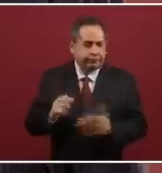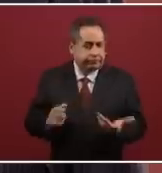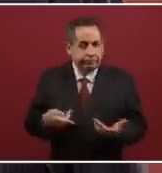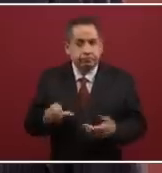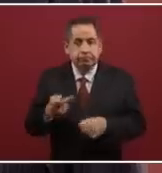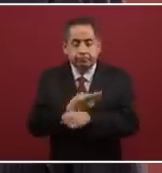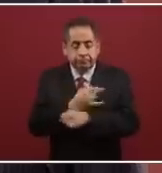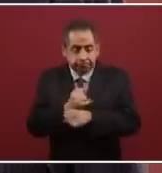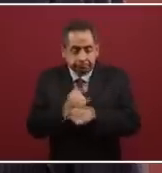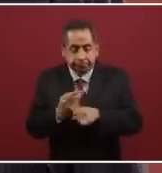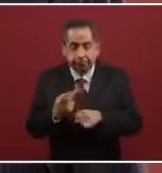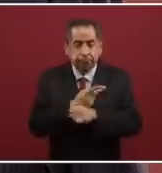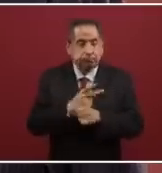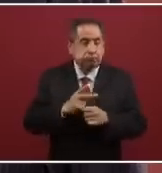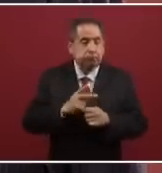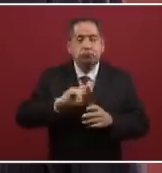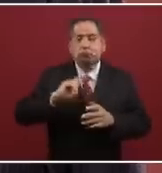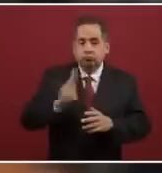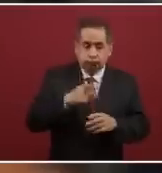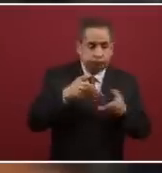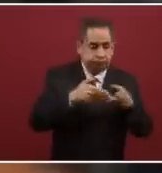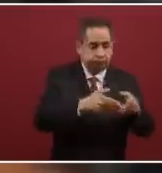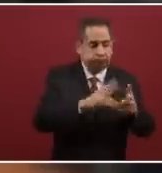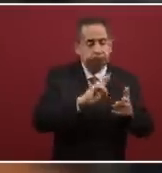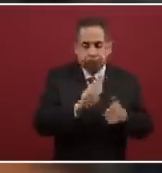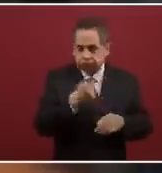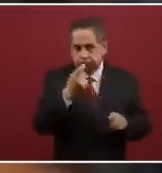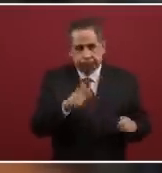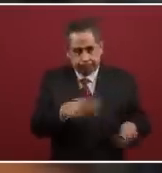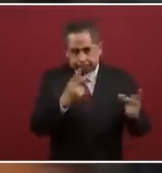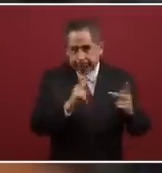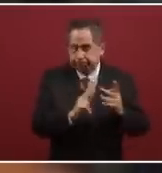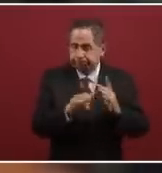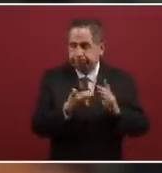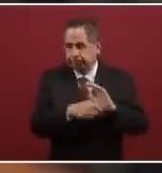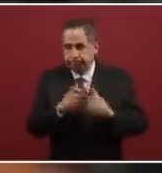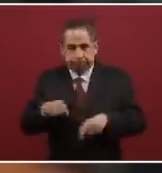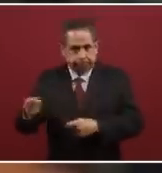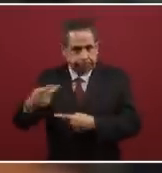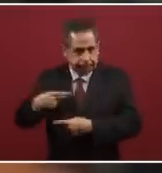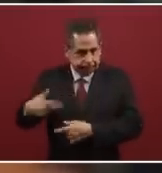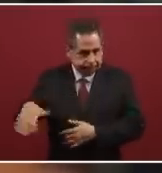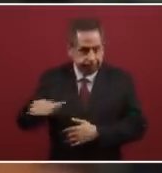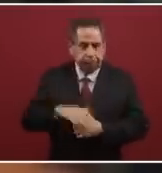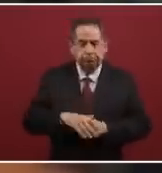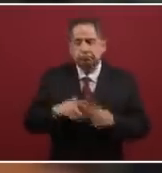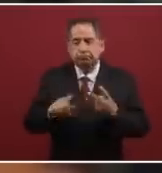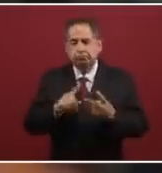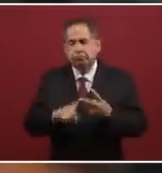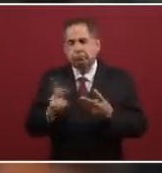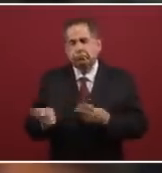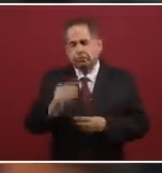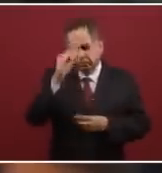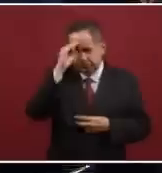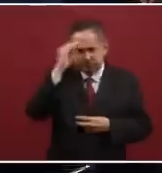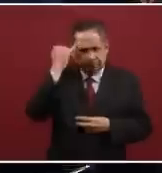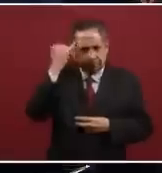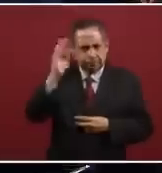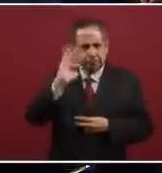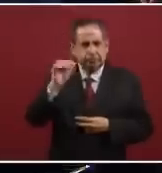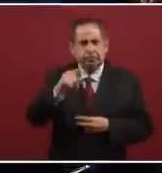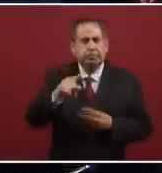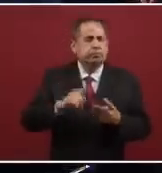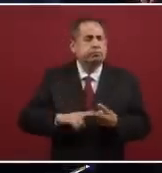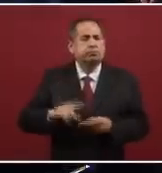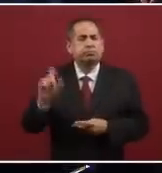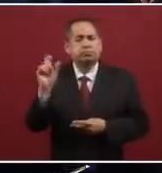van a regresar esos barcos o qué va a pasar con ellos. Esa es una. Y la otra, si tienen ustedes contemplado cuándo